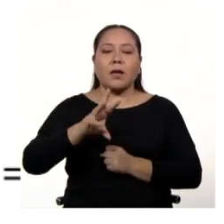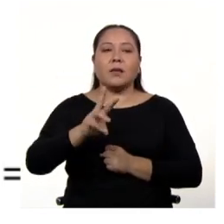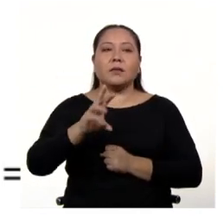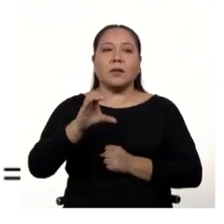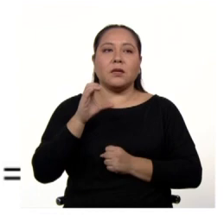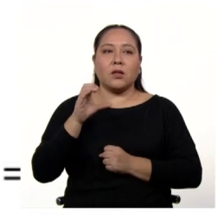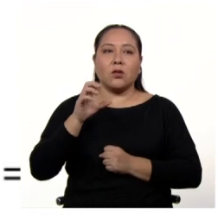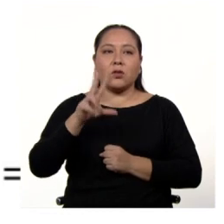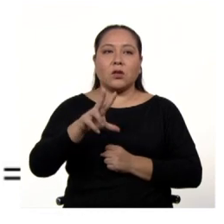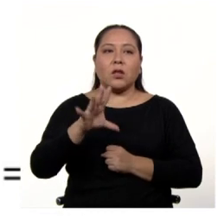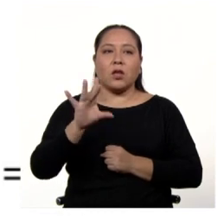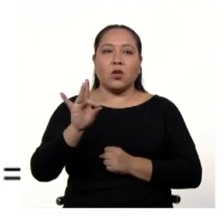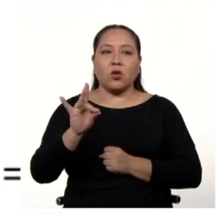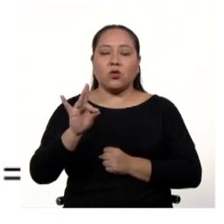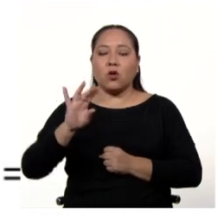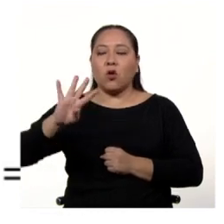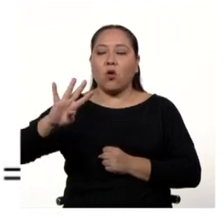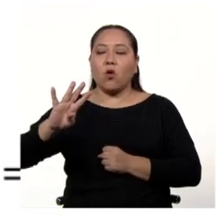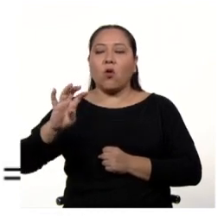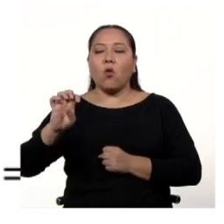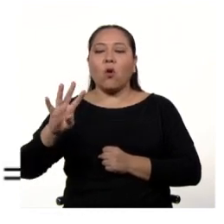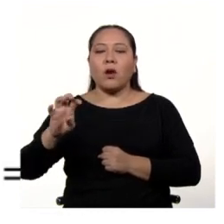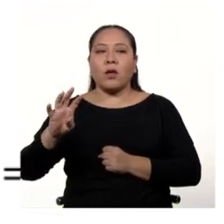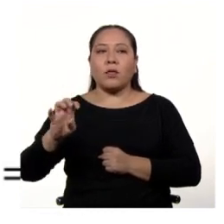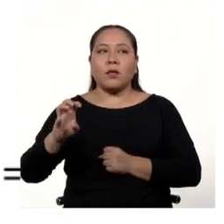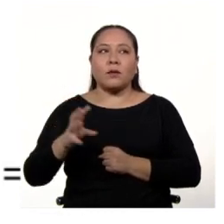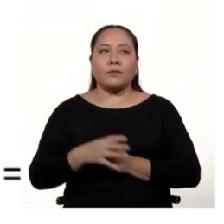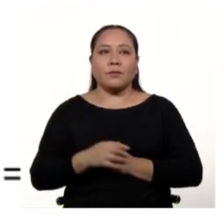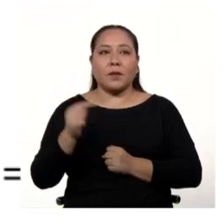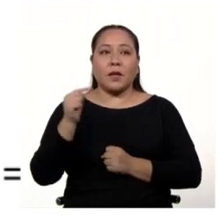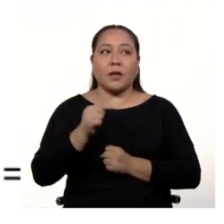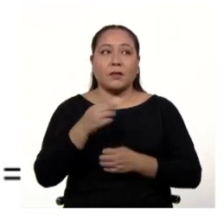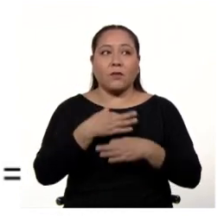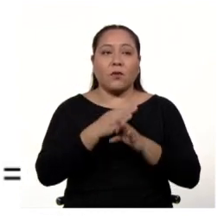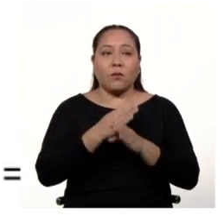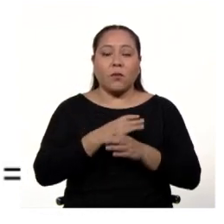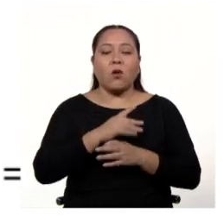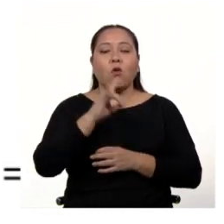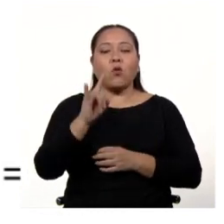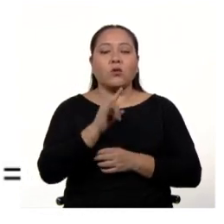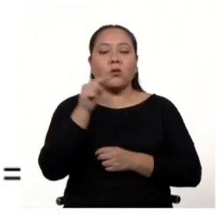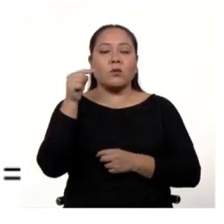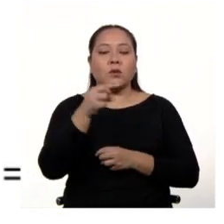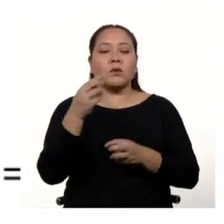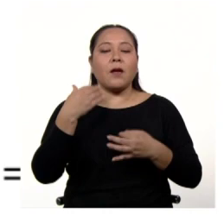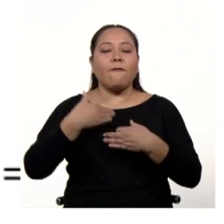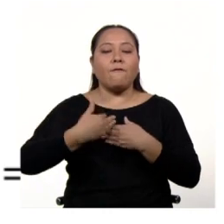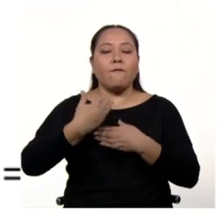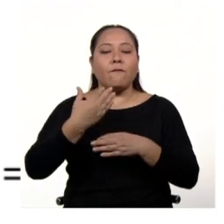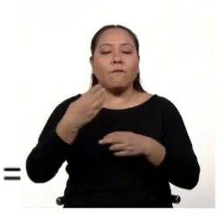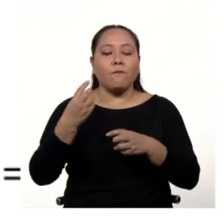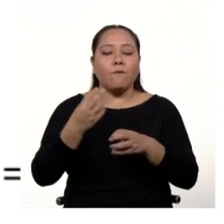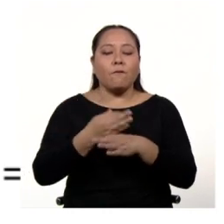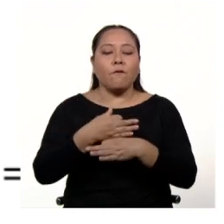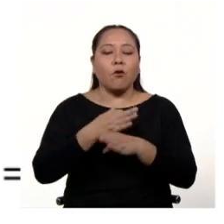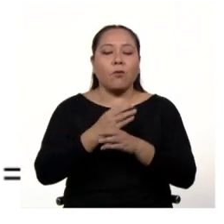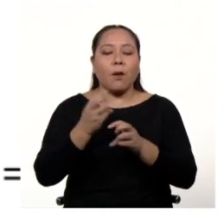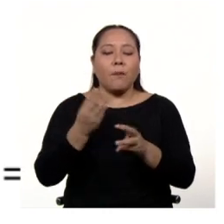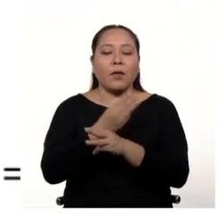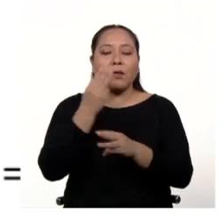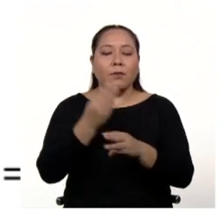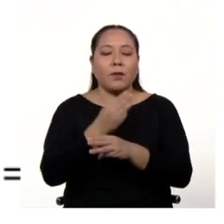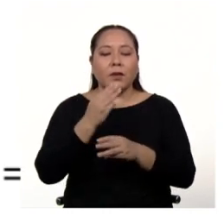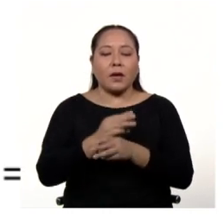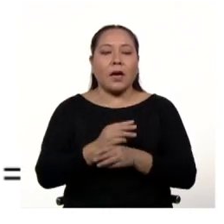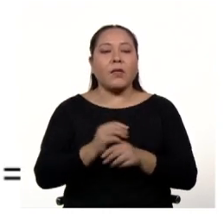1.638,40 céntimos. De esta forma podemos hacer uso de la expresión matemática del término enésimo de la